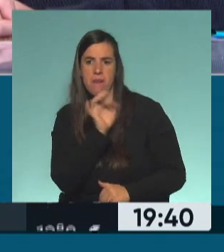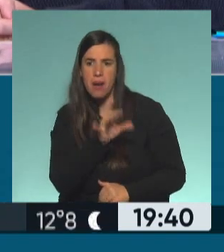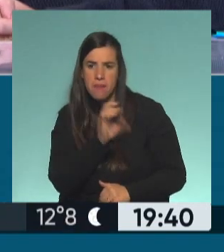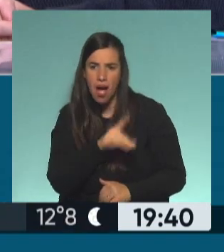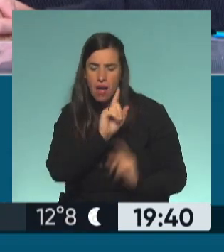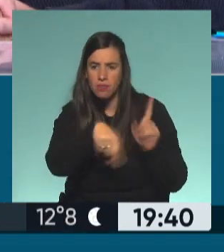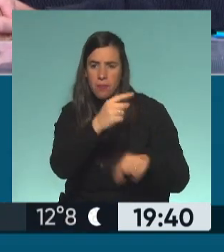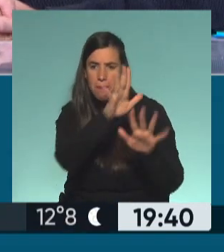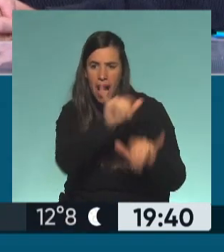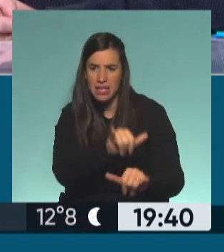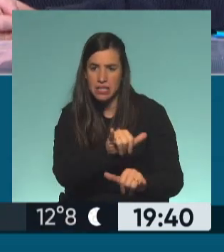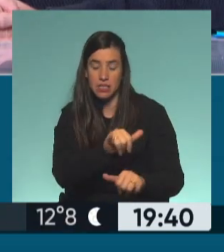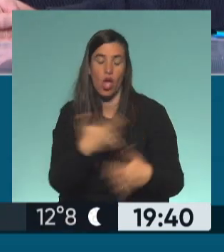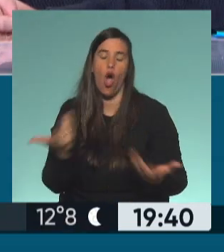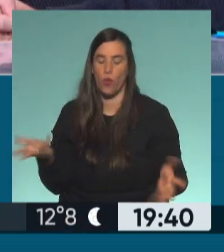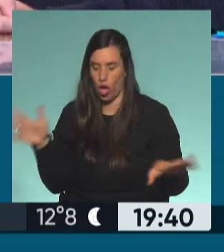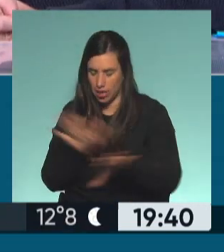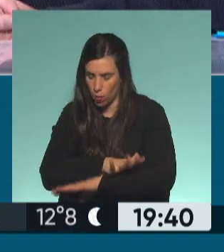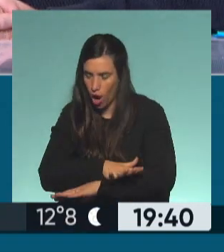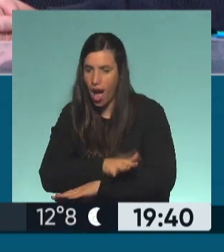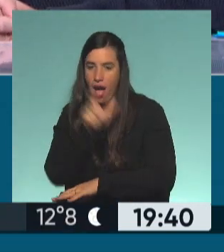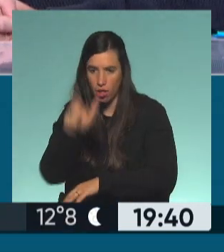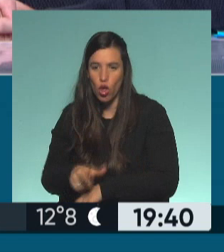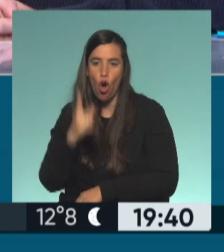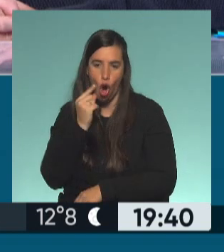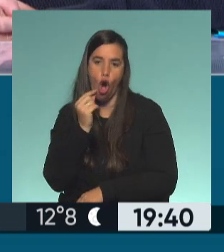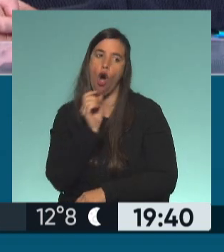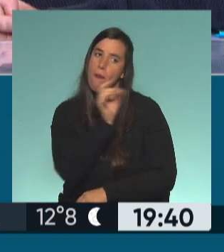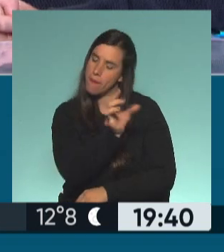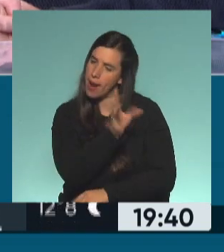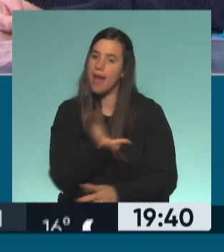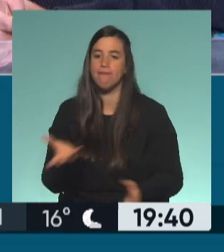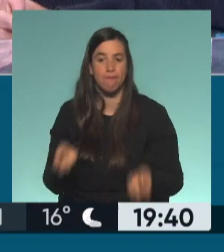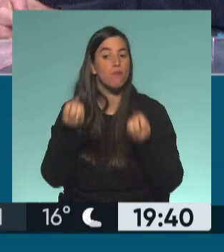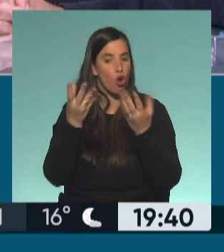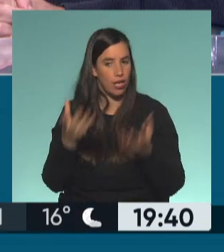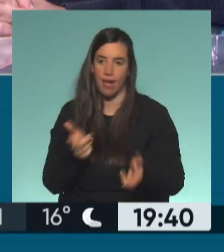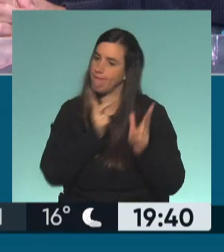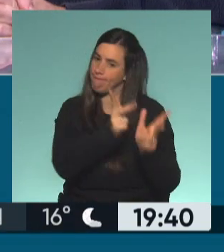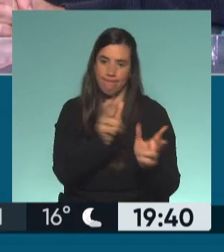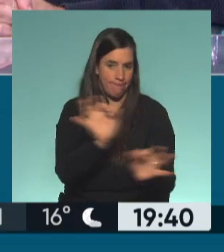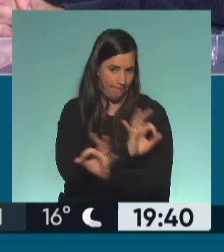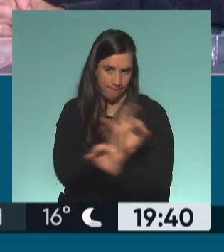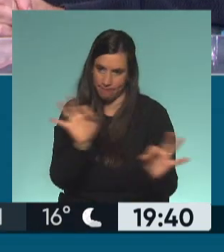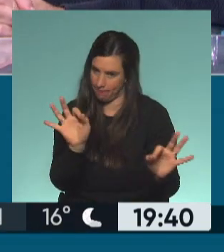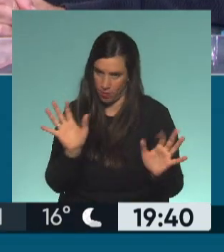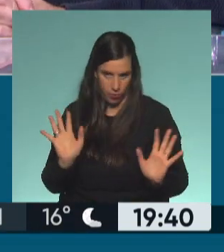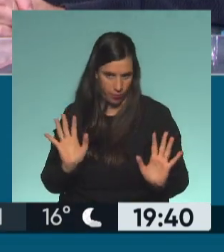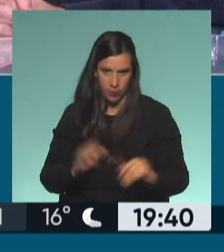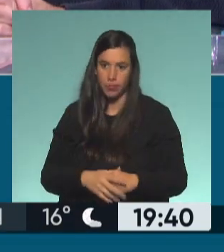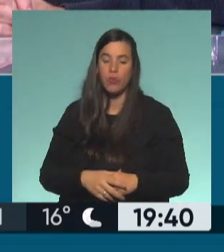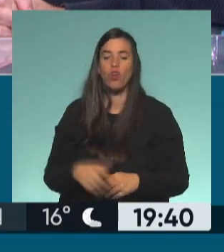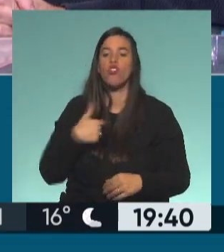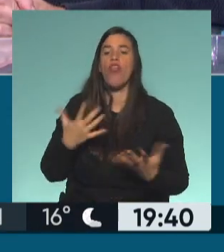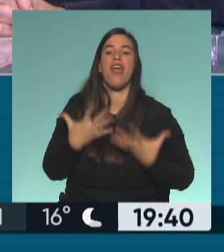equivocado absolutamente a Berbisky, no tiene por qué decir las cosas que le dijo a Victoria Tolosa Paz. No estoy defendiendo